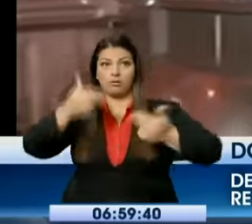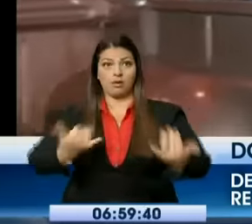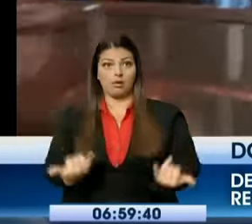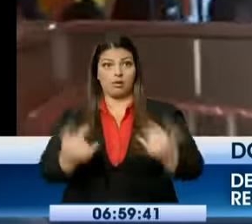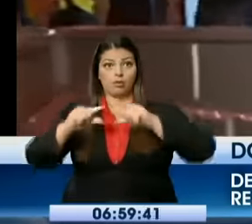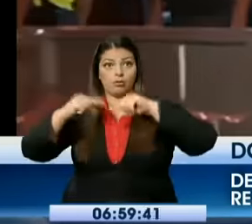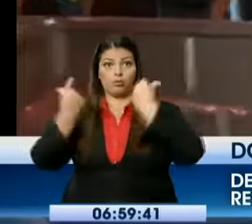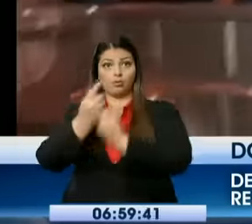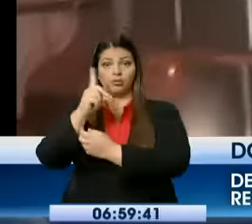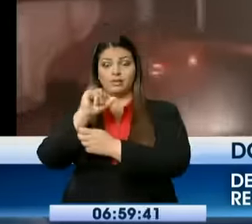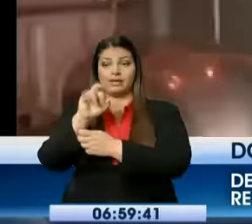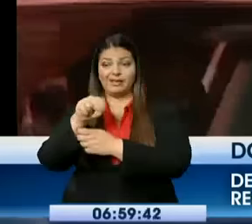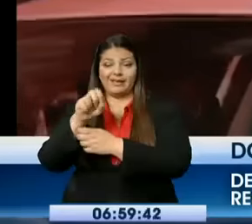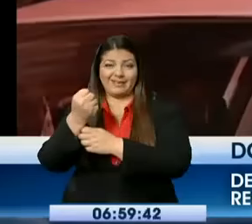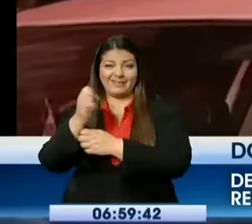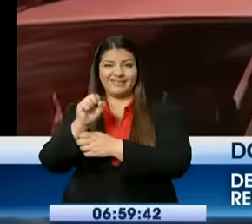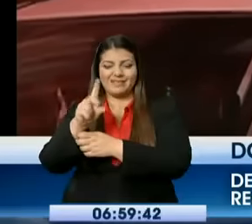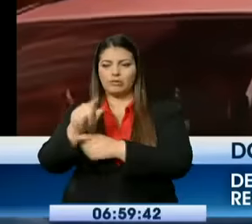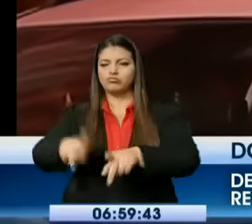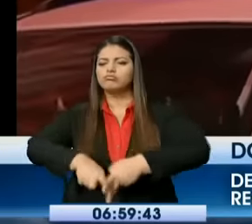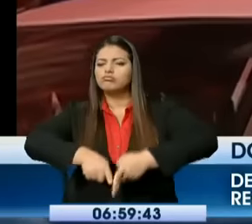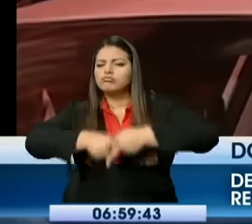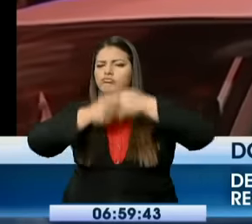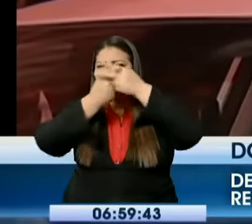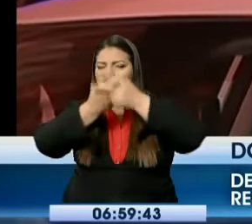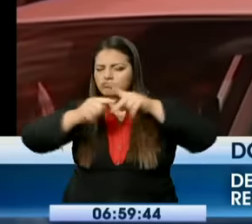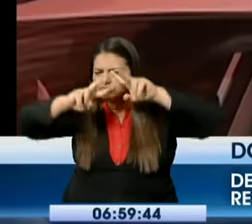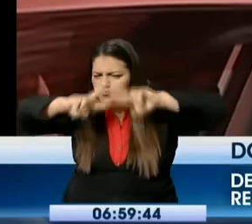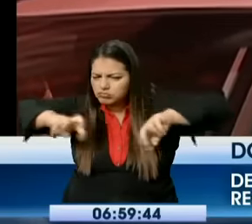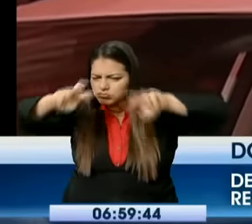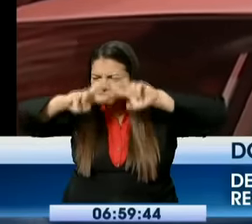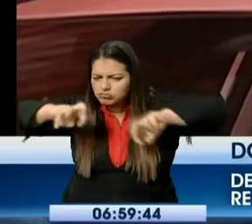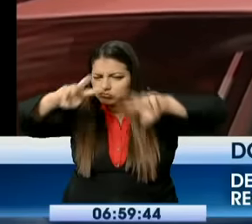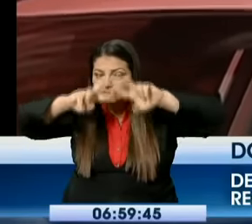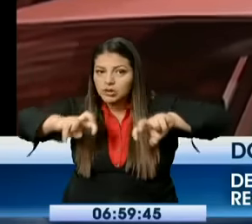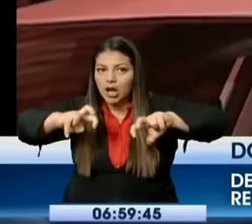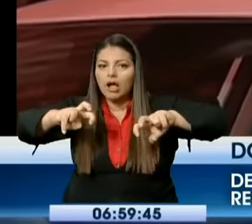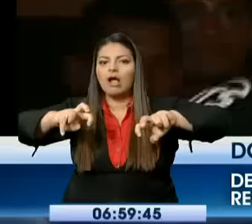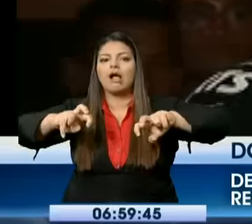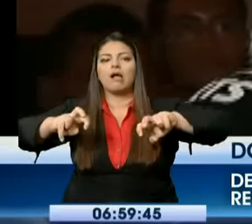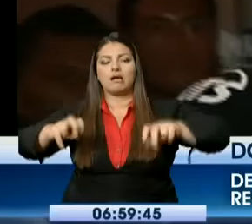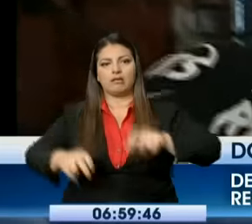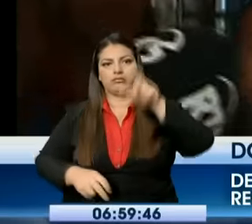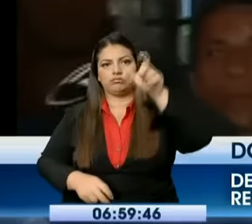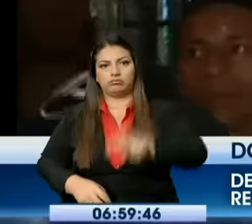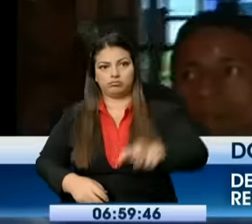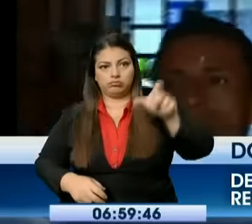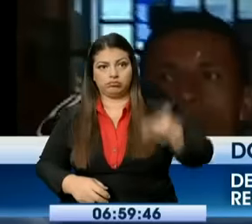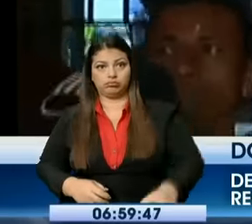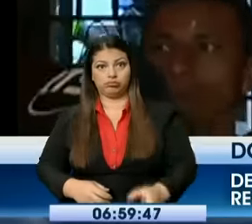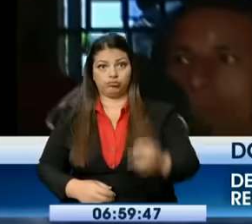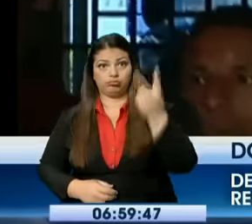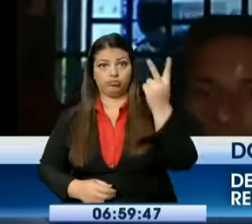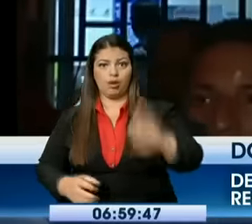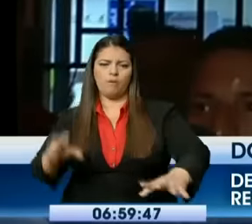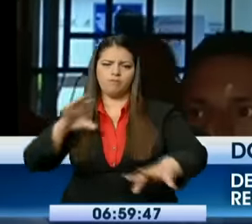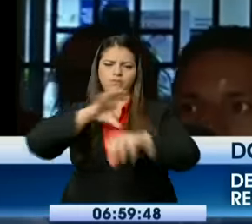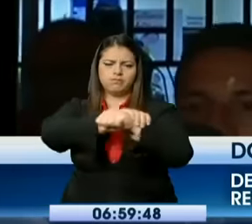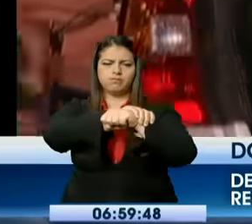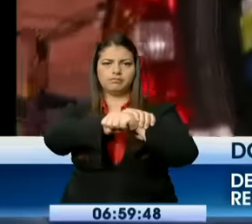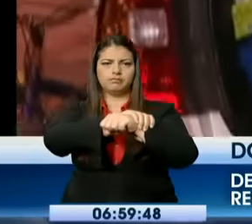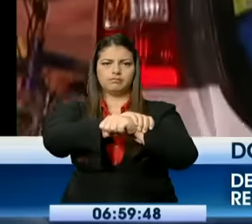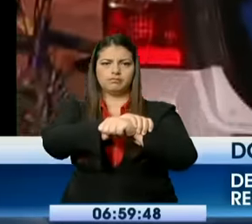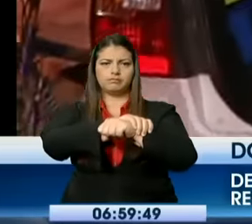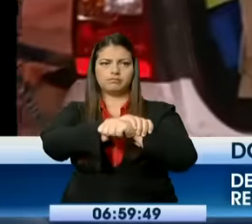realizó varias diligencias investigativas, logrando retener a dos sujetos. Por parte de Policía Nacional, la DINASED está